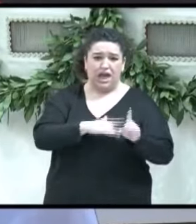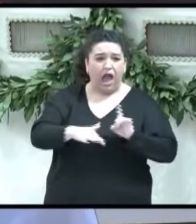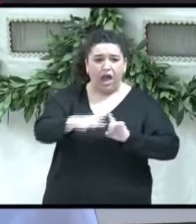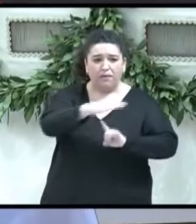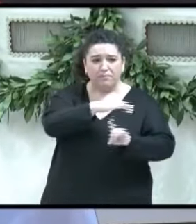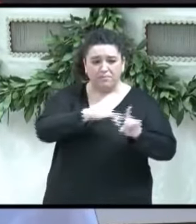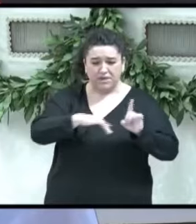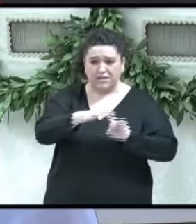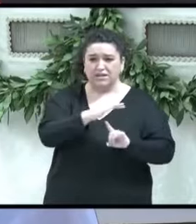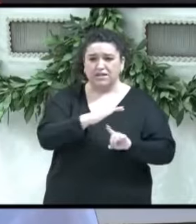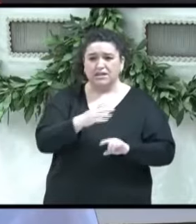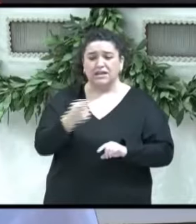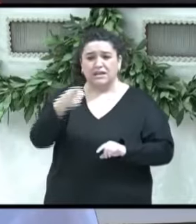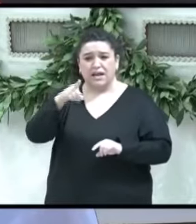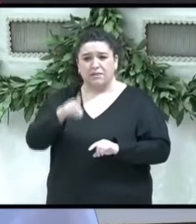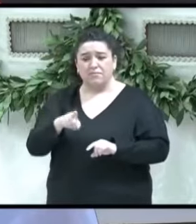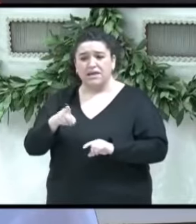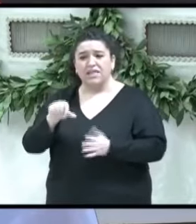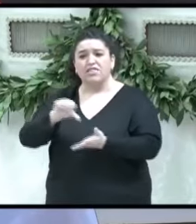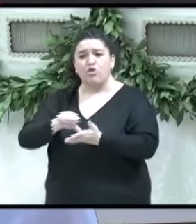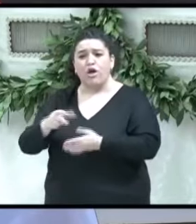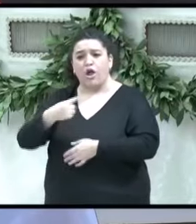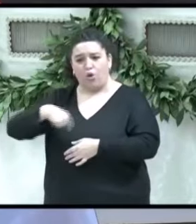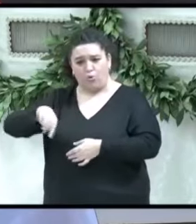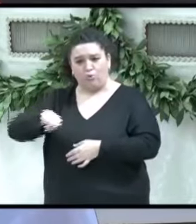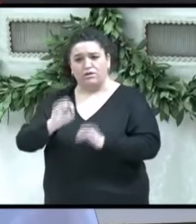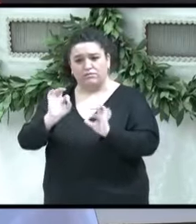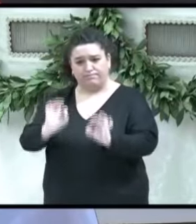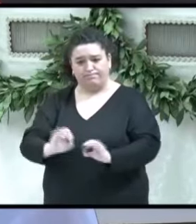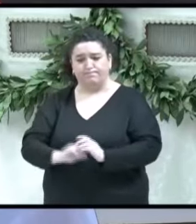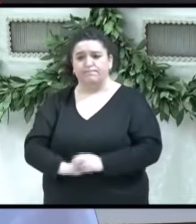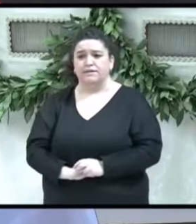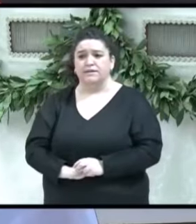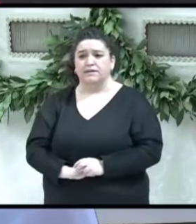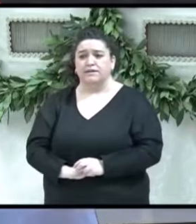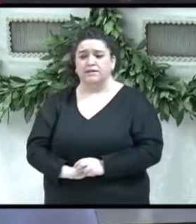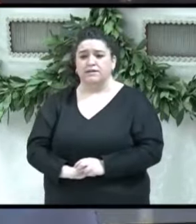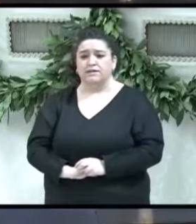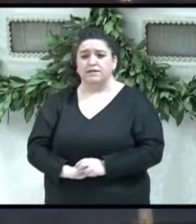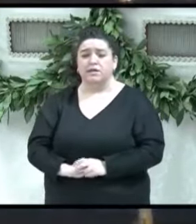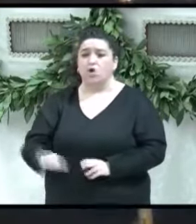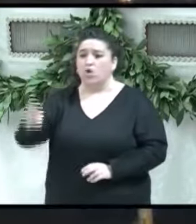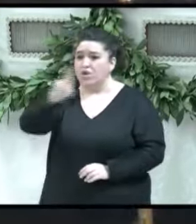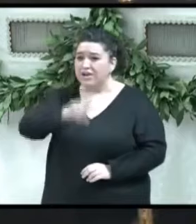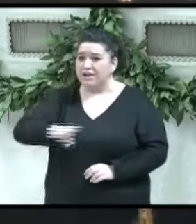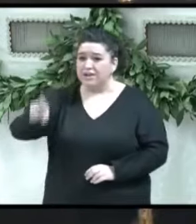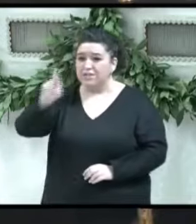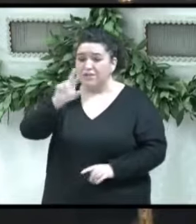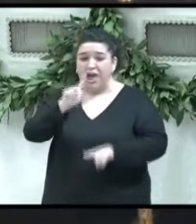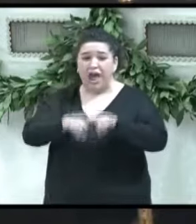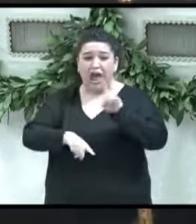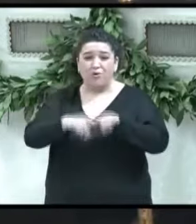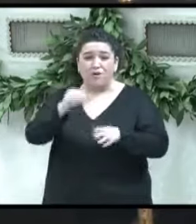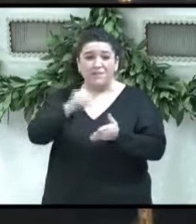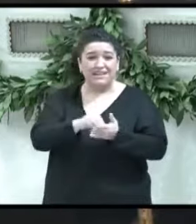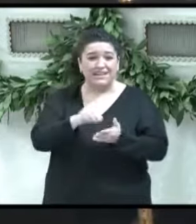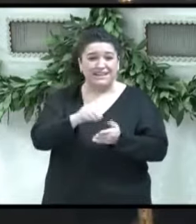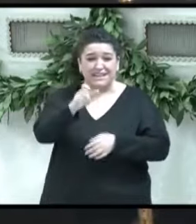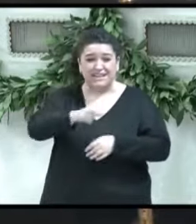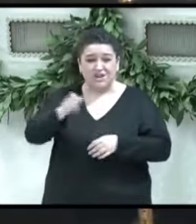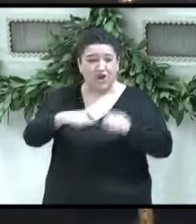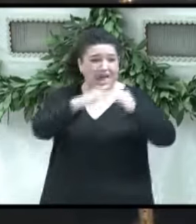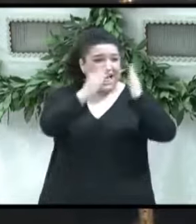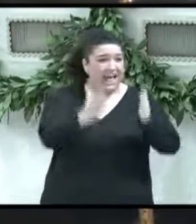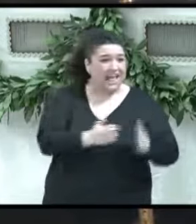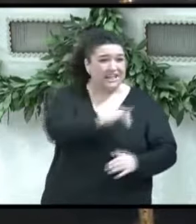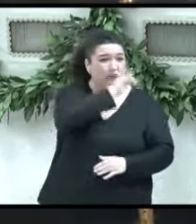ambientes también en nuestra ciudad lo he dicho y lo repito hay algunos que no tienen casa ni